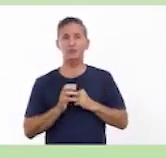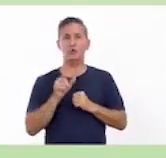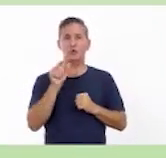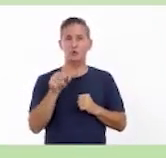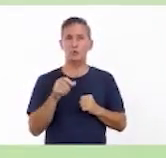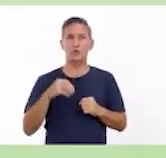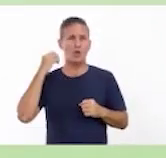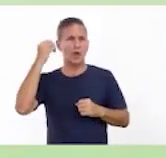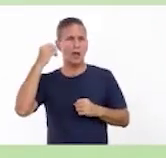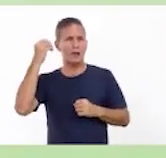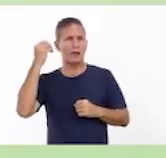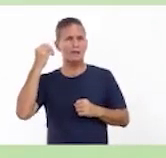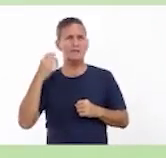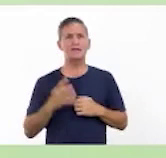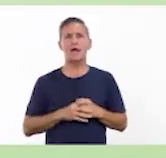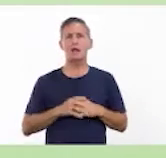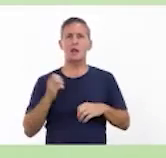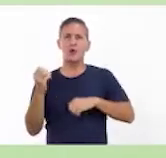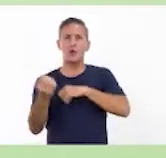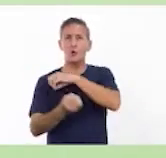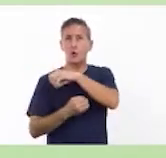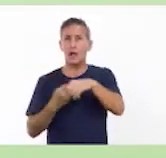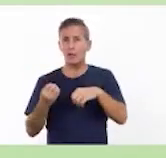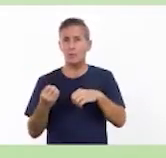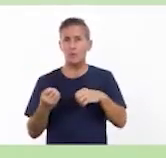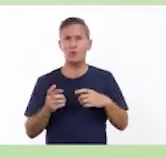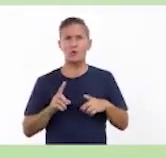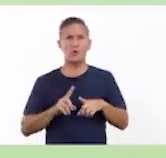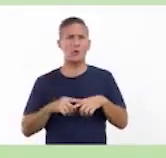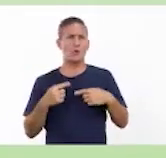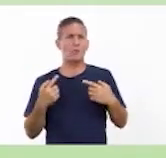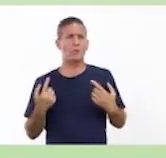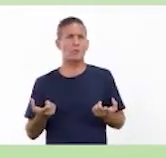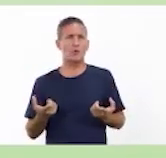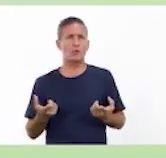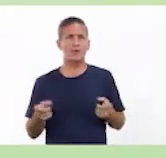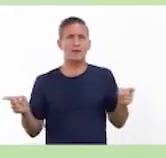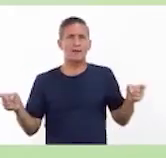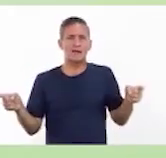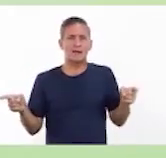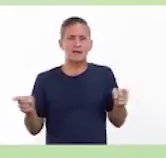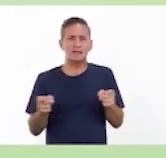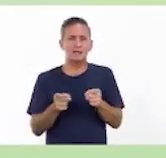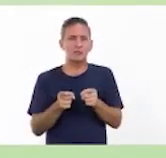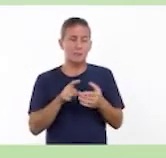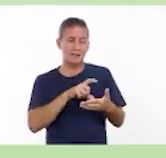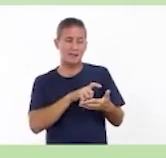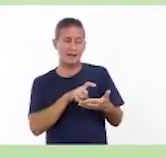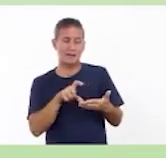Analizar la metamorfosis con el propósito de resumir el argumento,